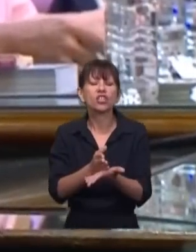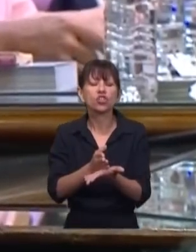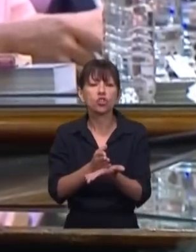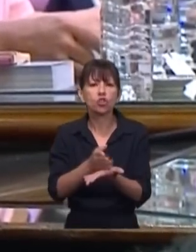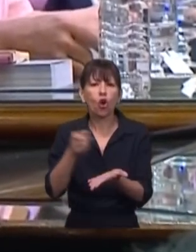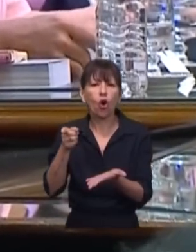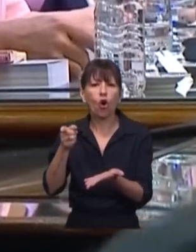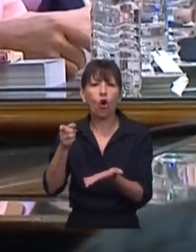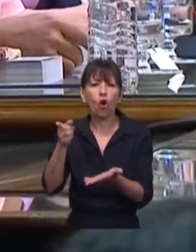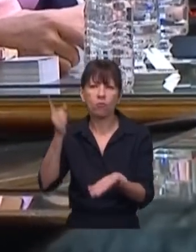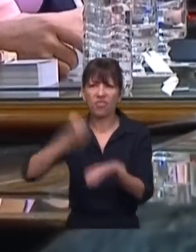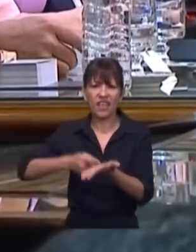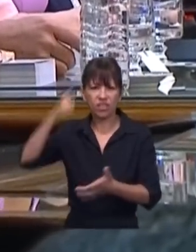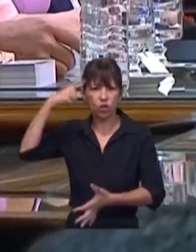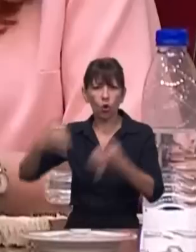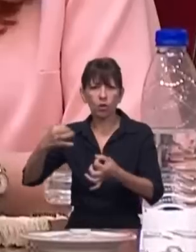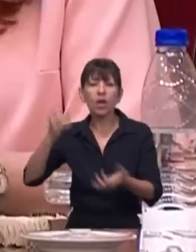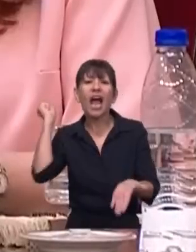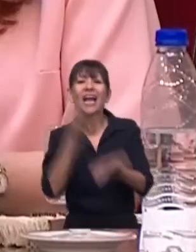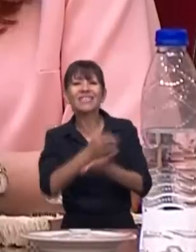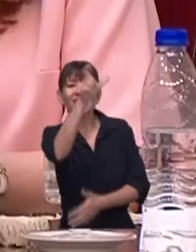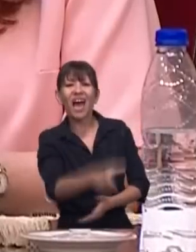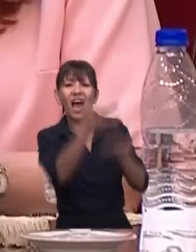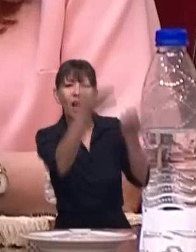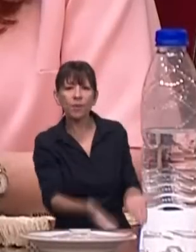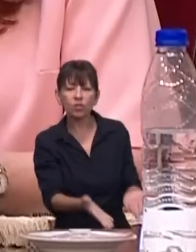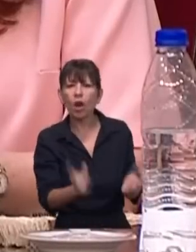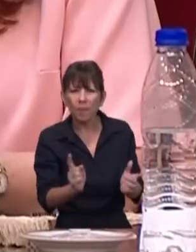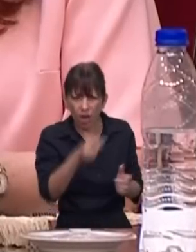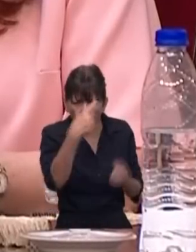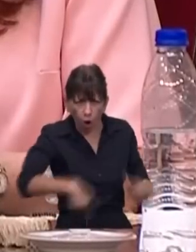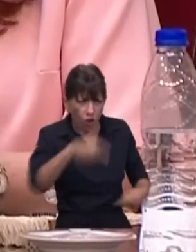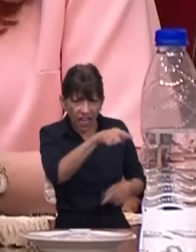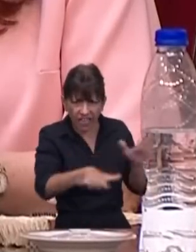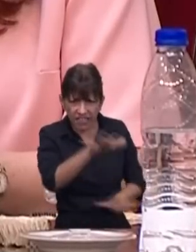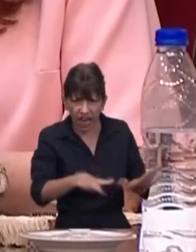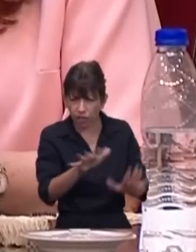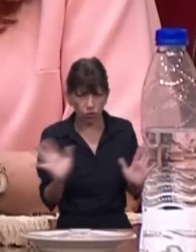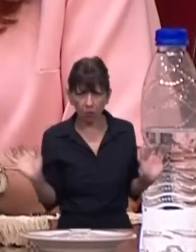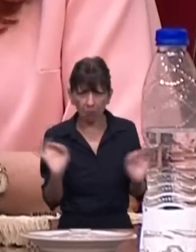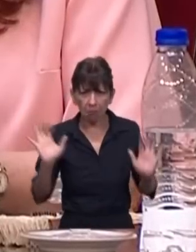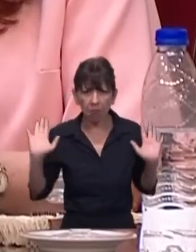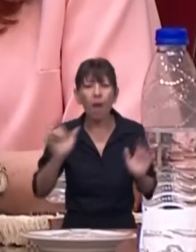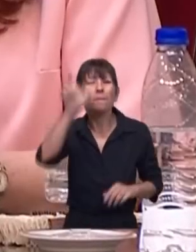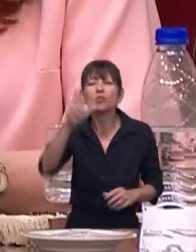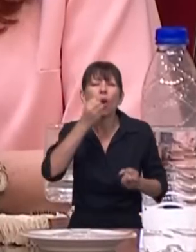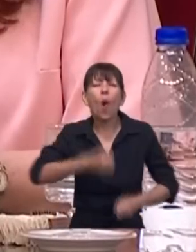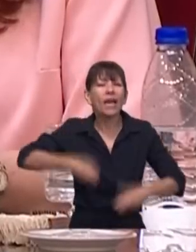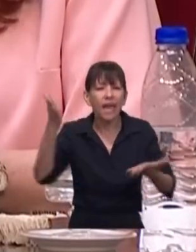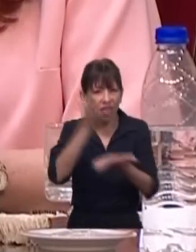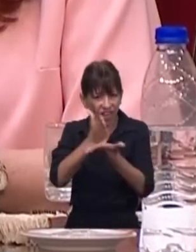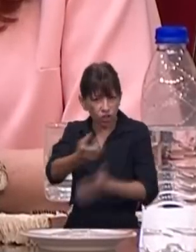Entonces se castiga a la persona por lo que es y no por lo que ha hecho. Cualquier estudioso del derecho penal